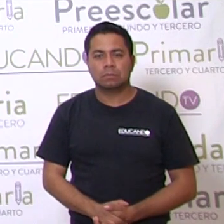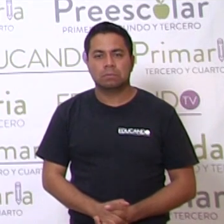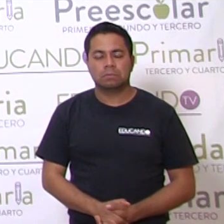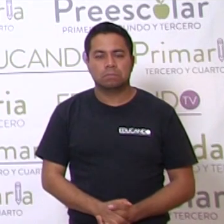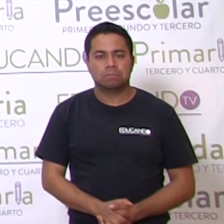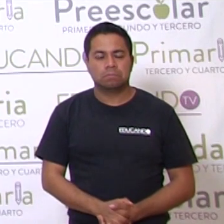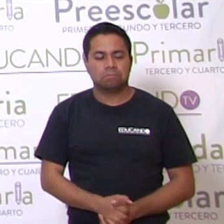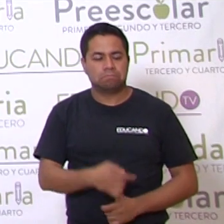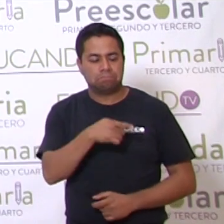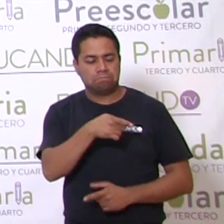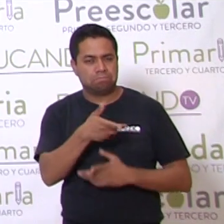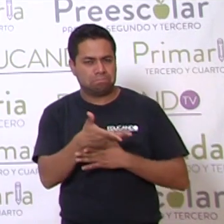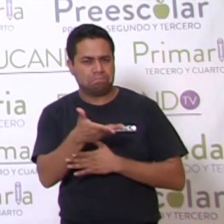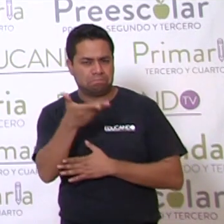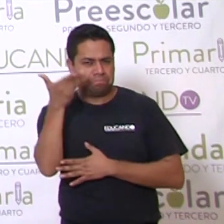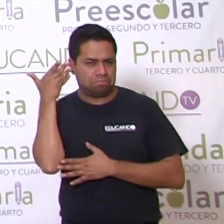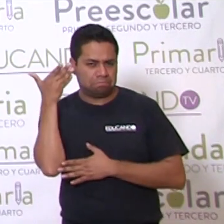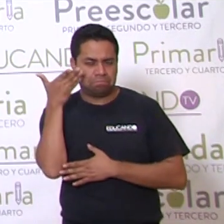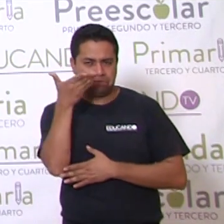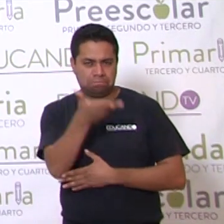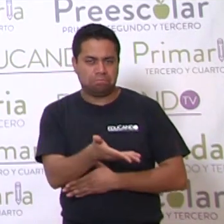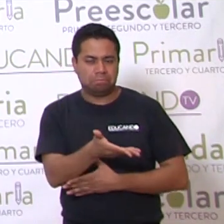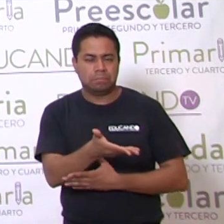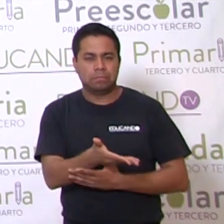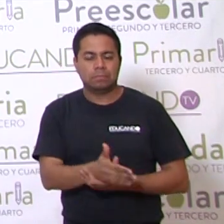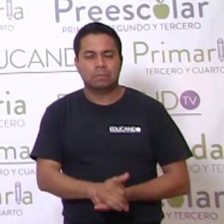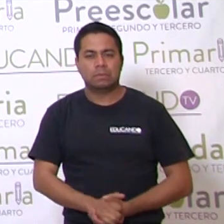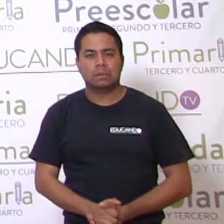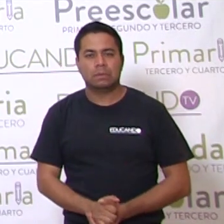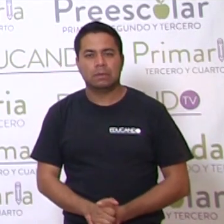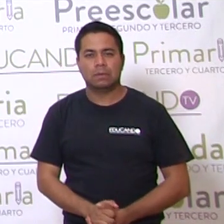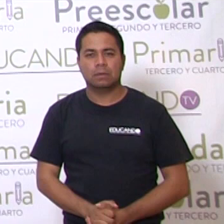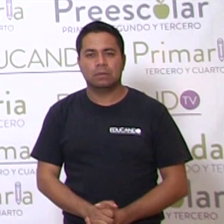estaba, bien, de